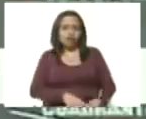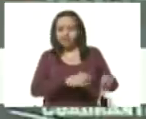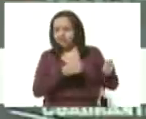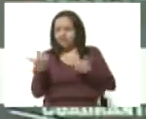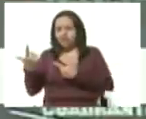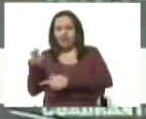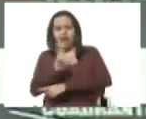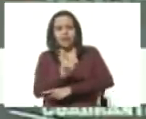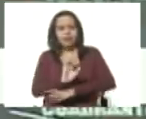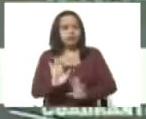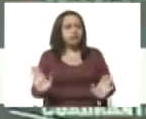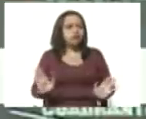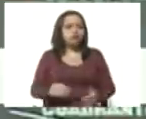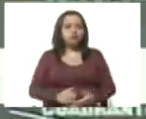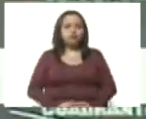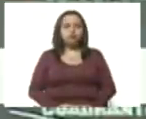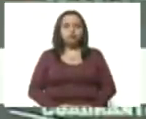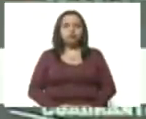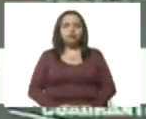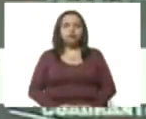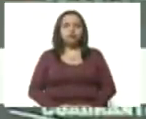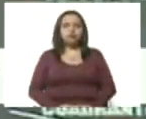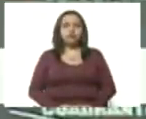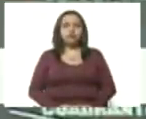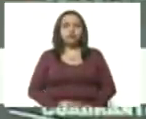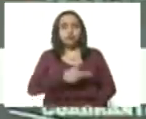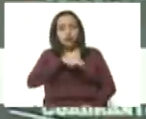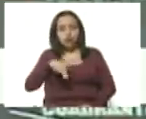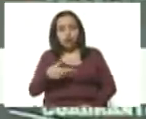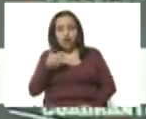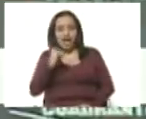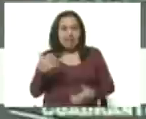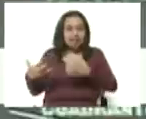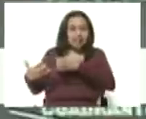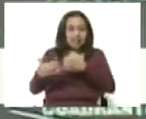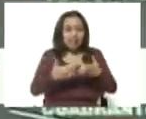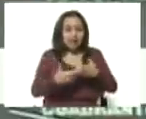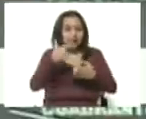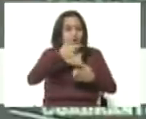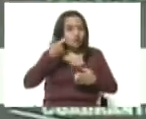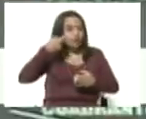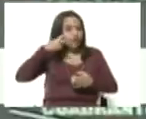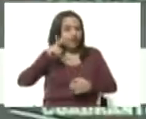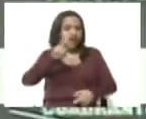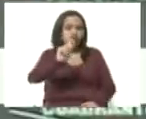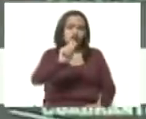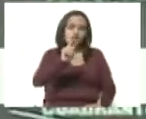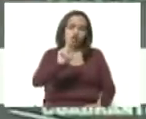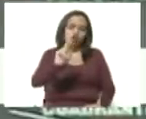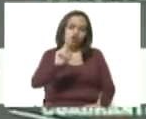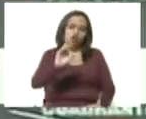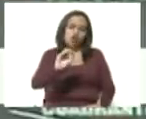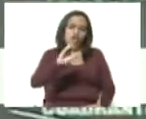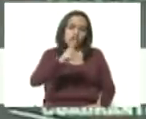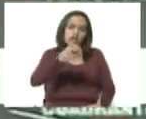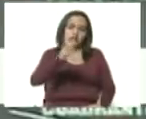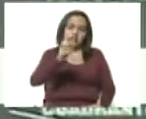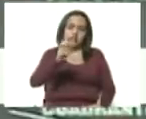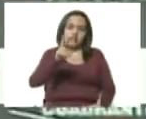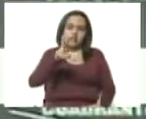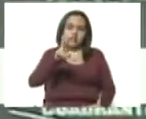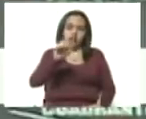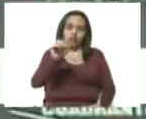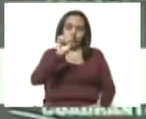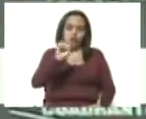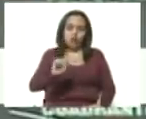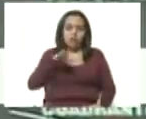inmediatamente. Le hemos dedicado la guerra a los trocheros para garantizar la